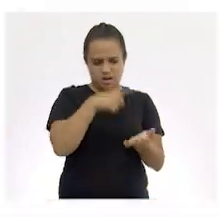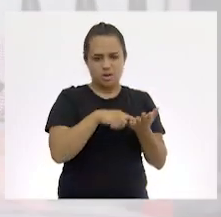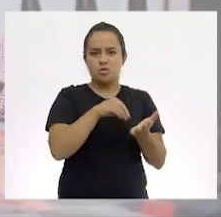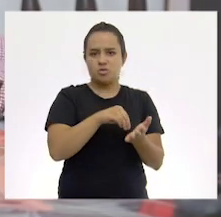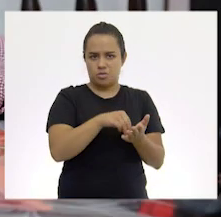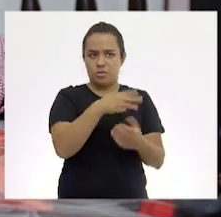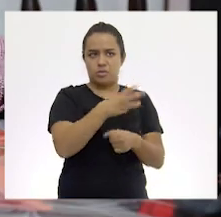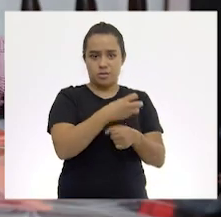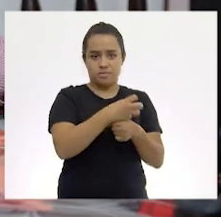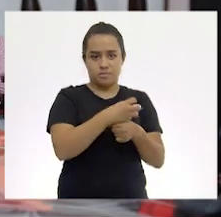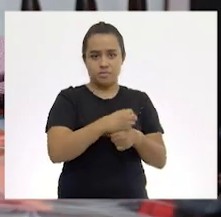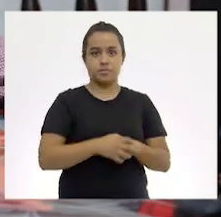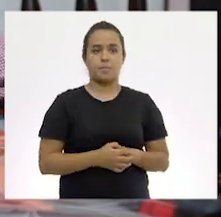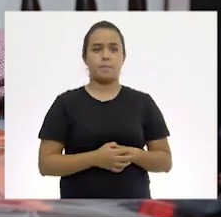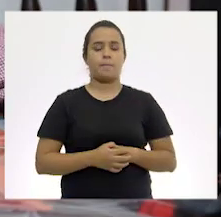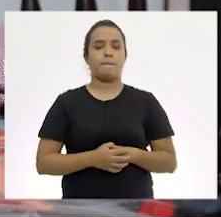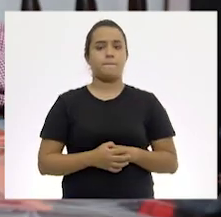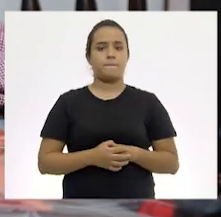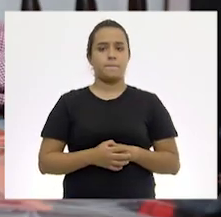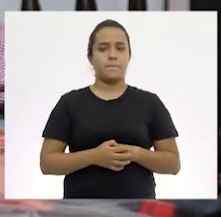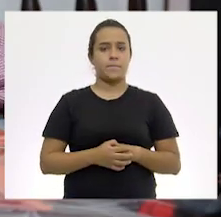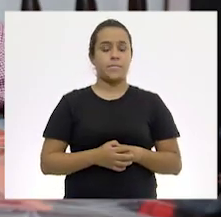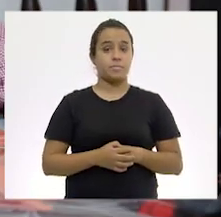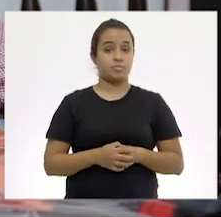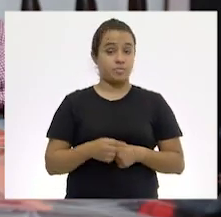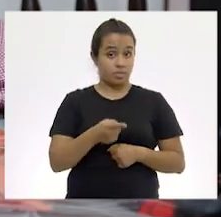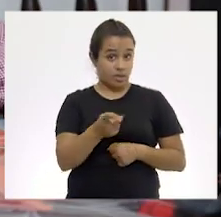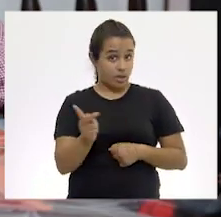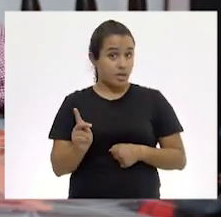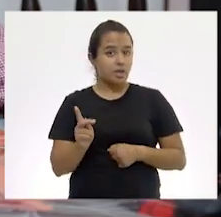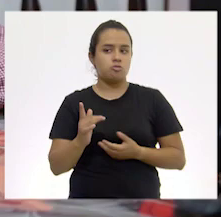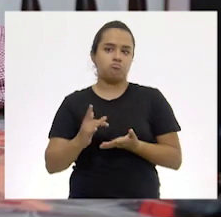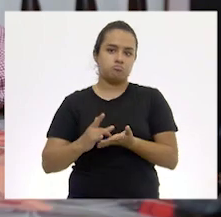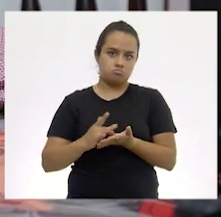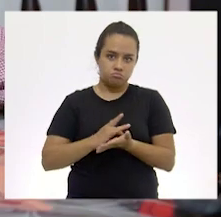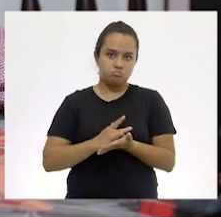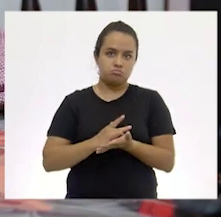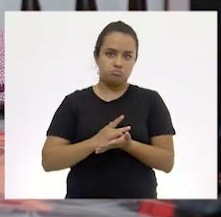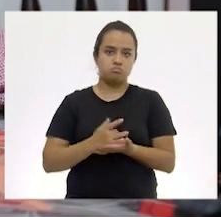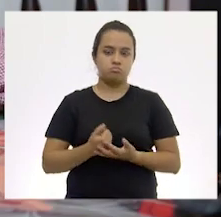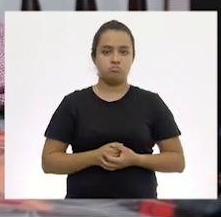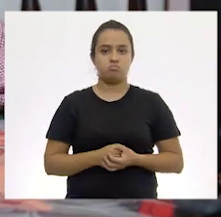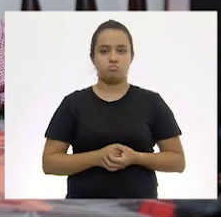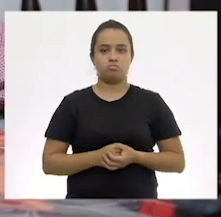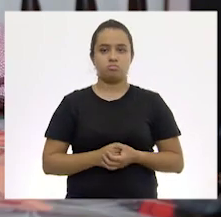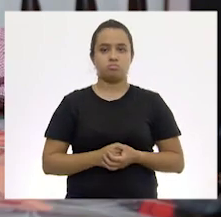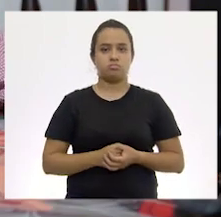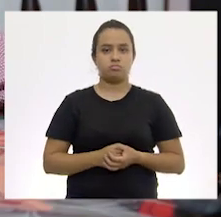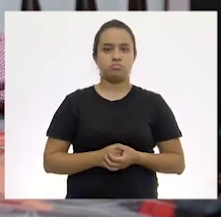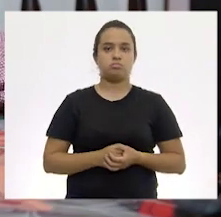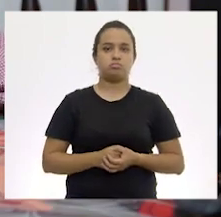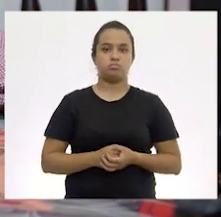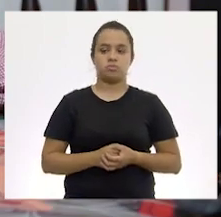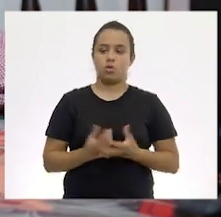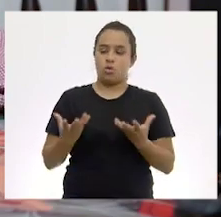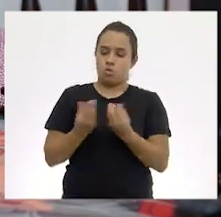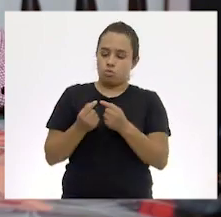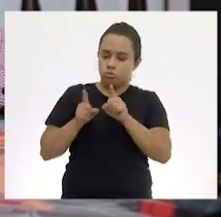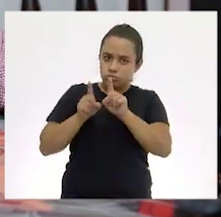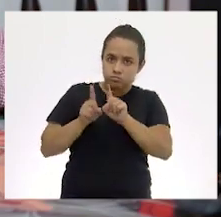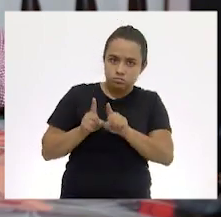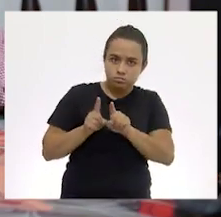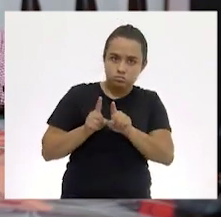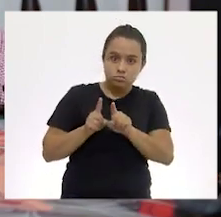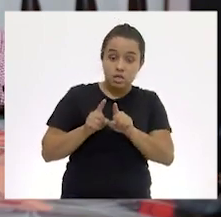tercero. Pues ellos me apoyan, se quedan al lado mío,